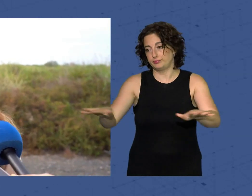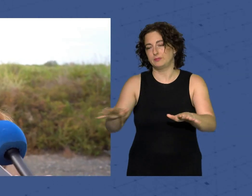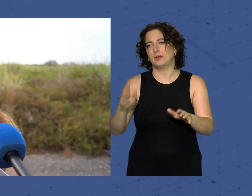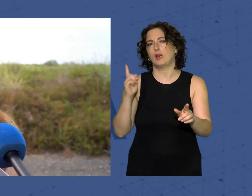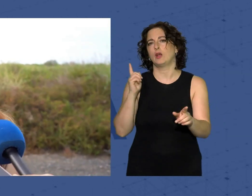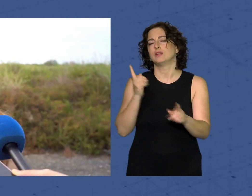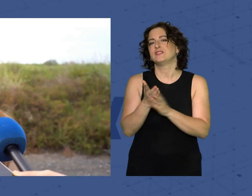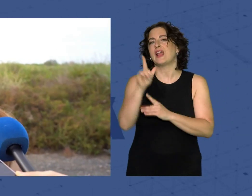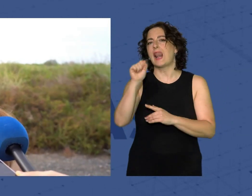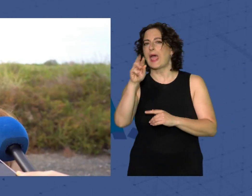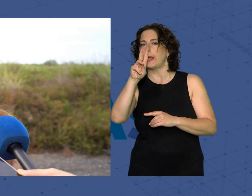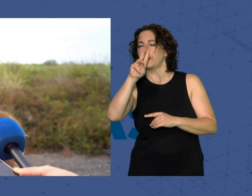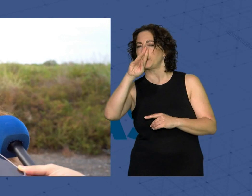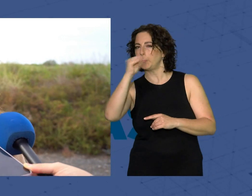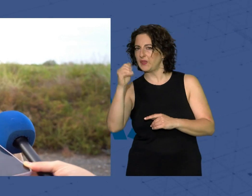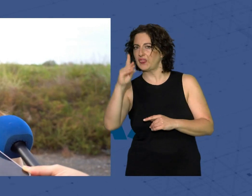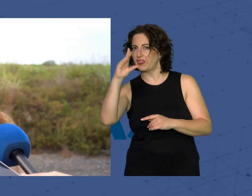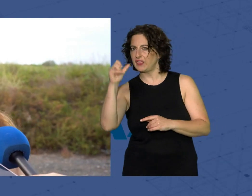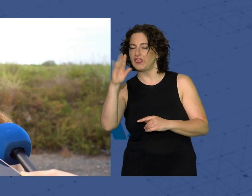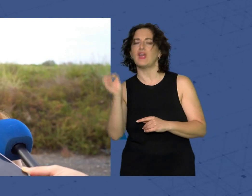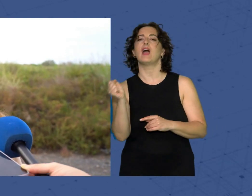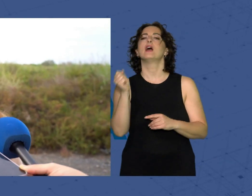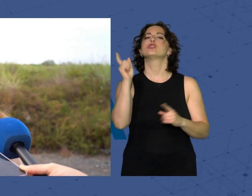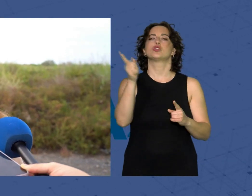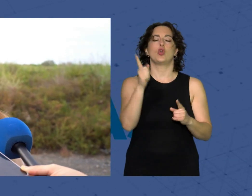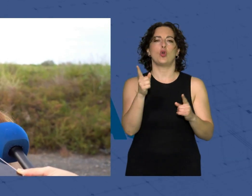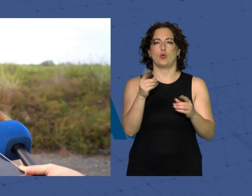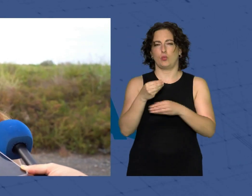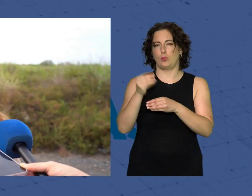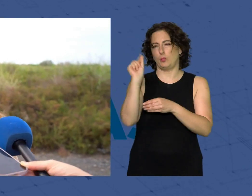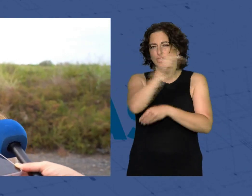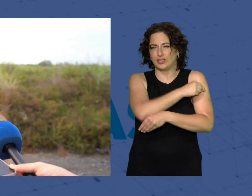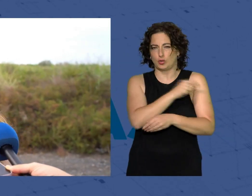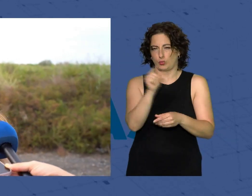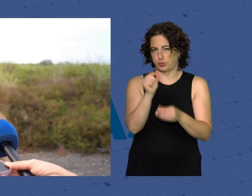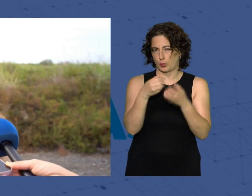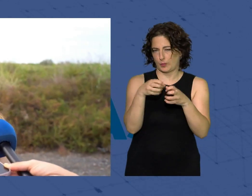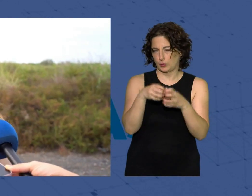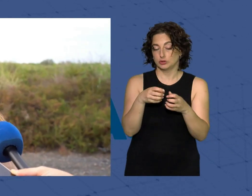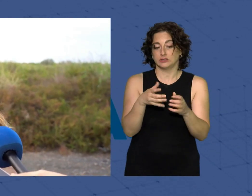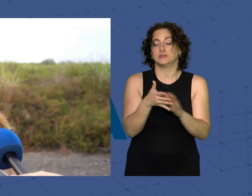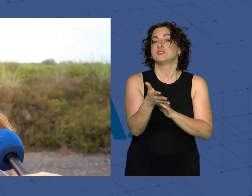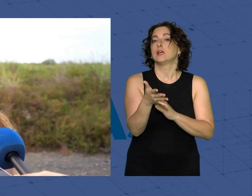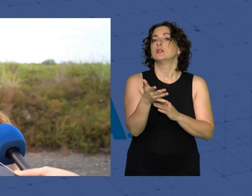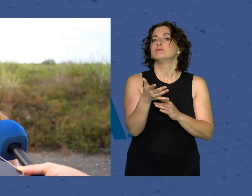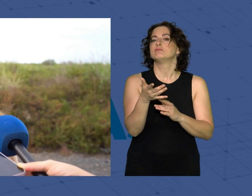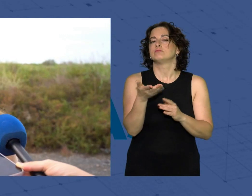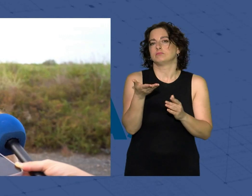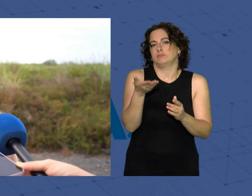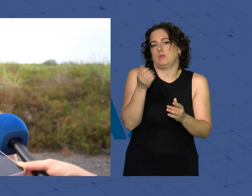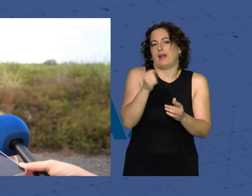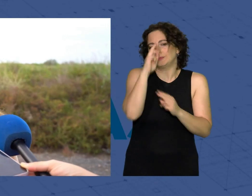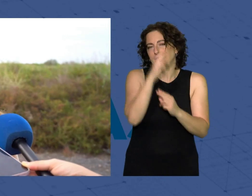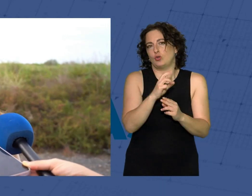un método que solo mata a las larvas de mosquitos y es de los métodos que más respetan la fauna acompañante